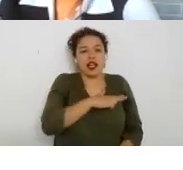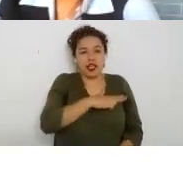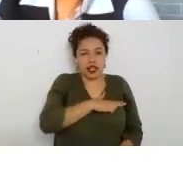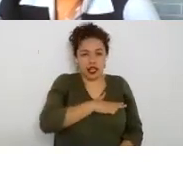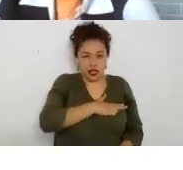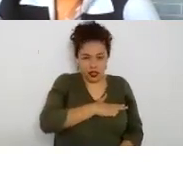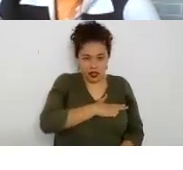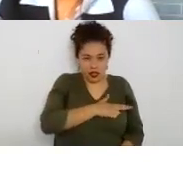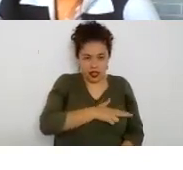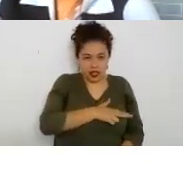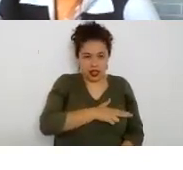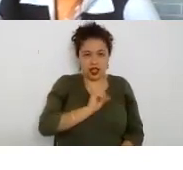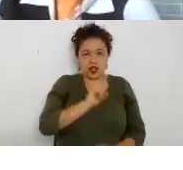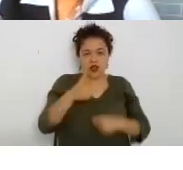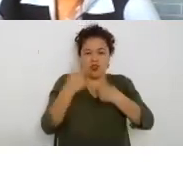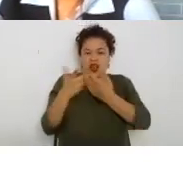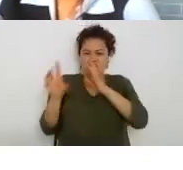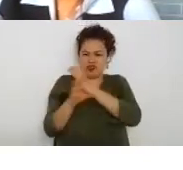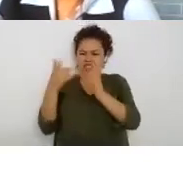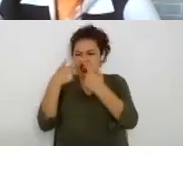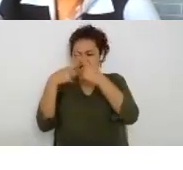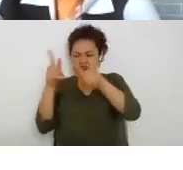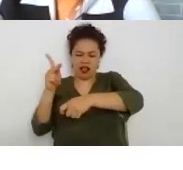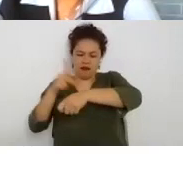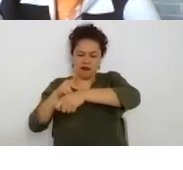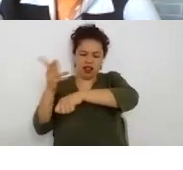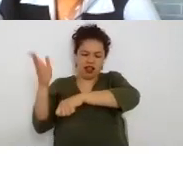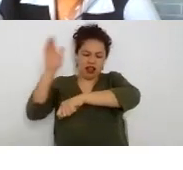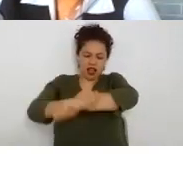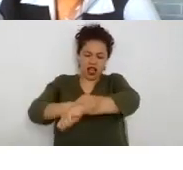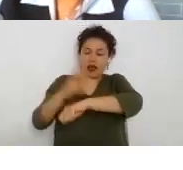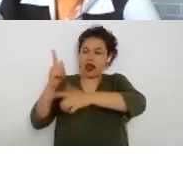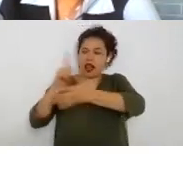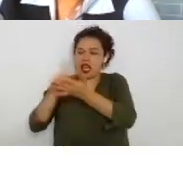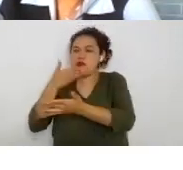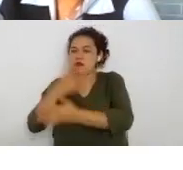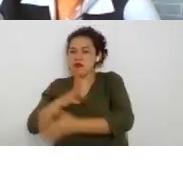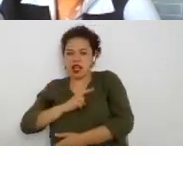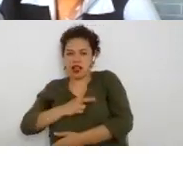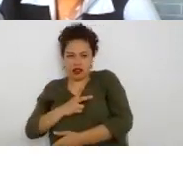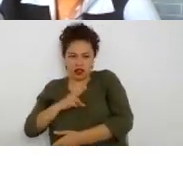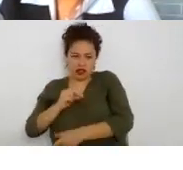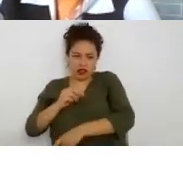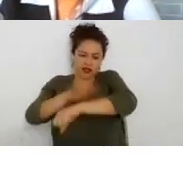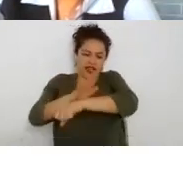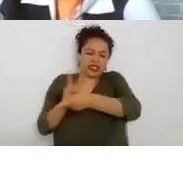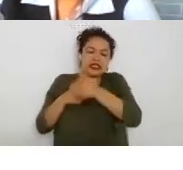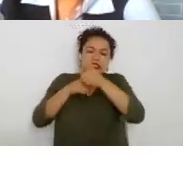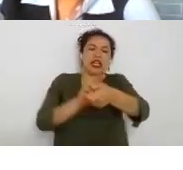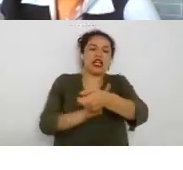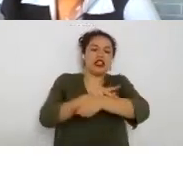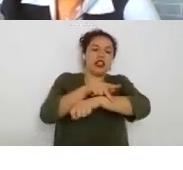pongo cualquier agente externo sobre la piel que no sea algo estéril, podría propiciar a una infección.